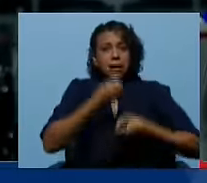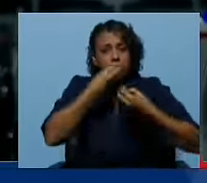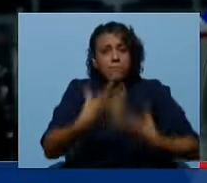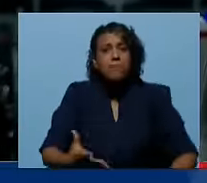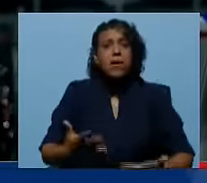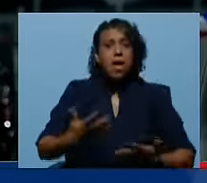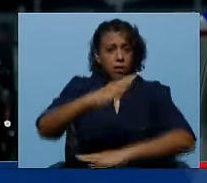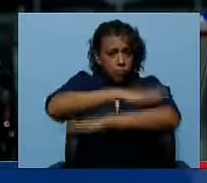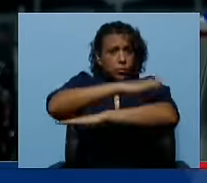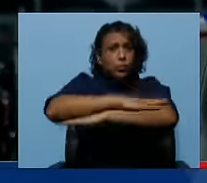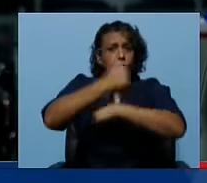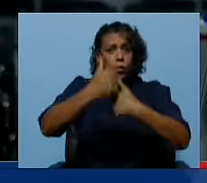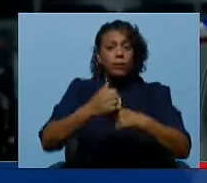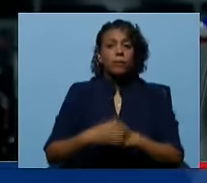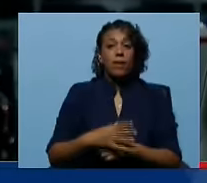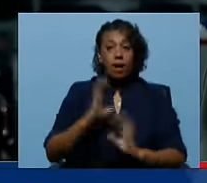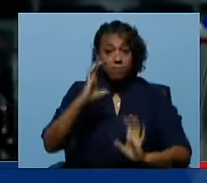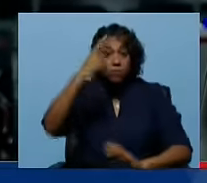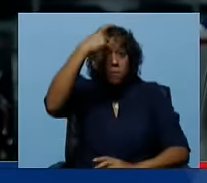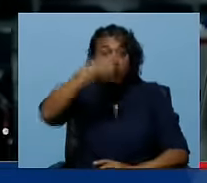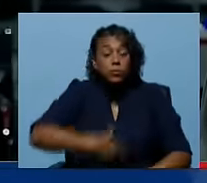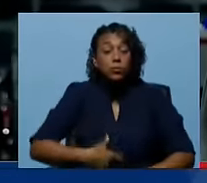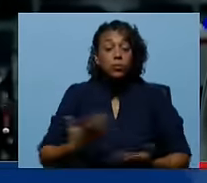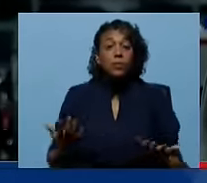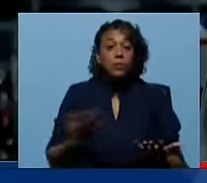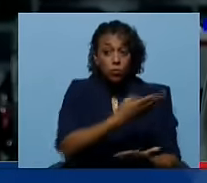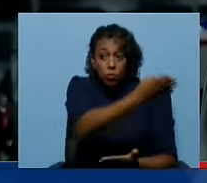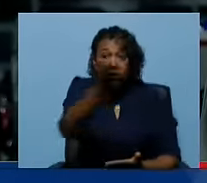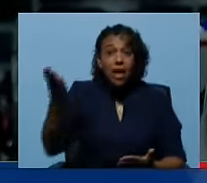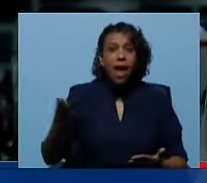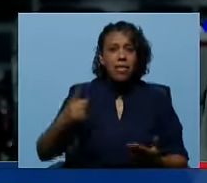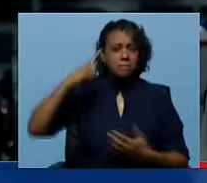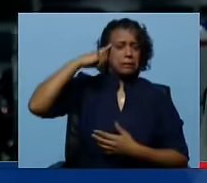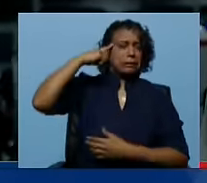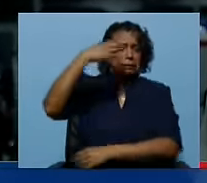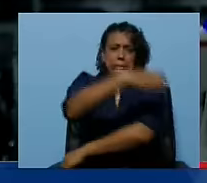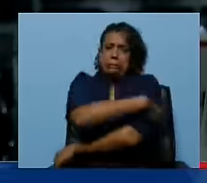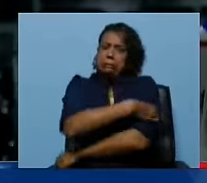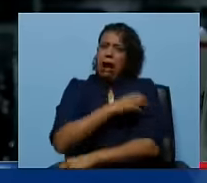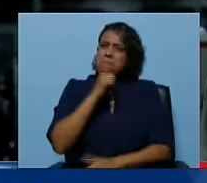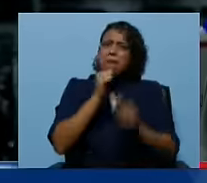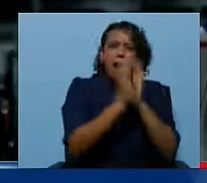República. Mientras los fascistas conspiran,